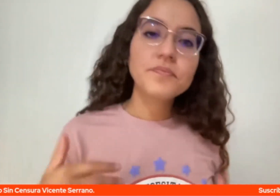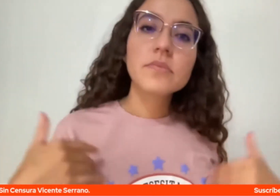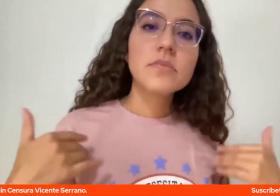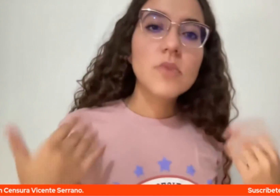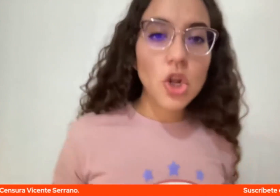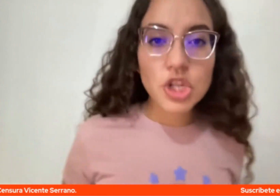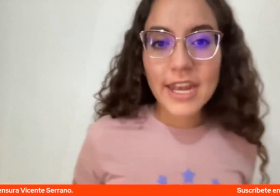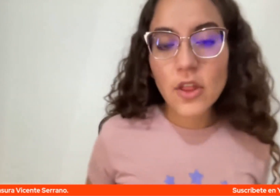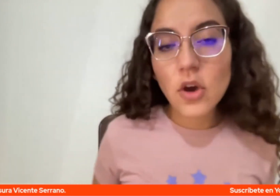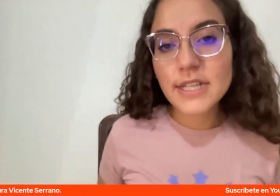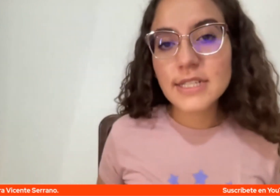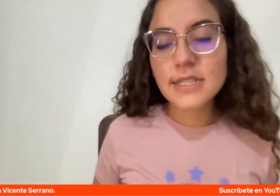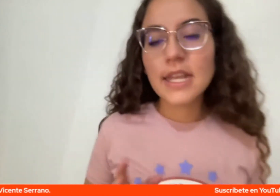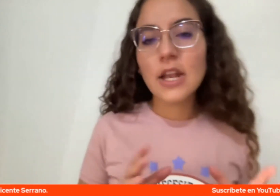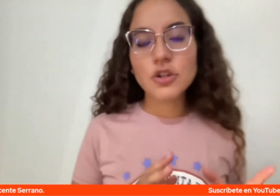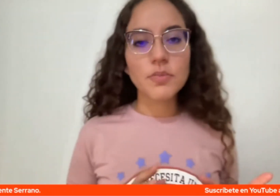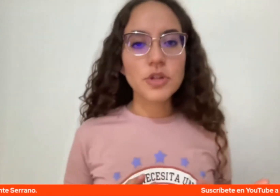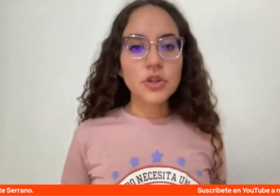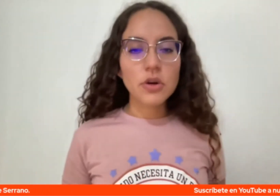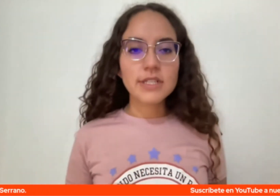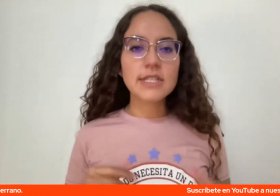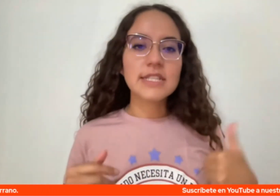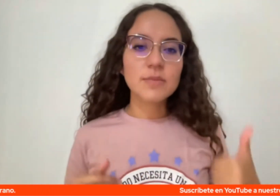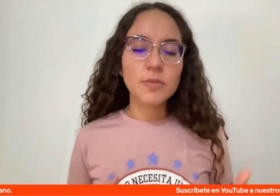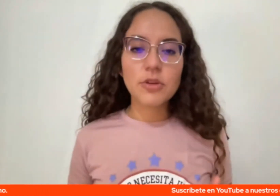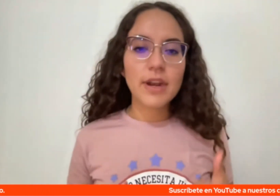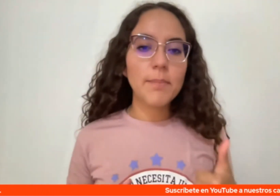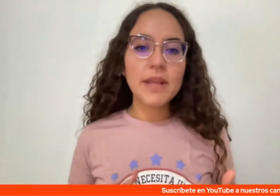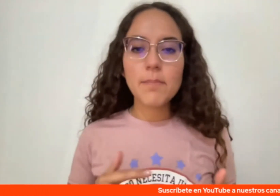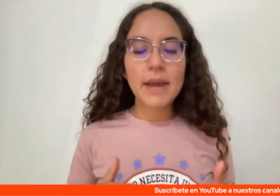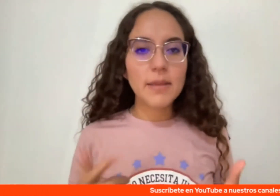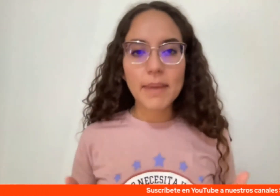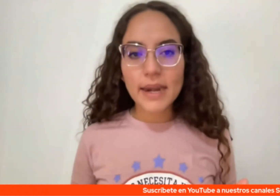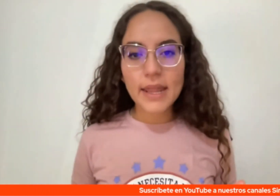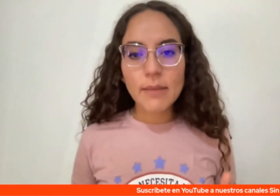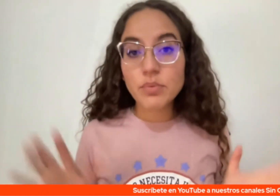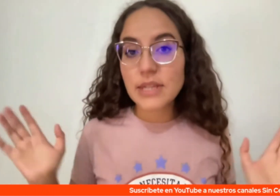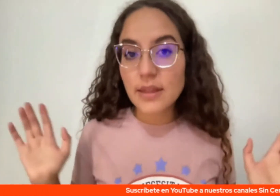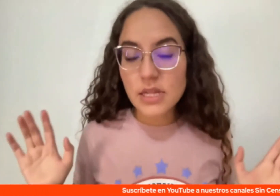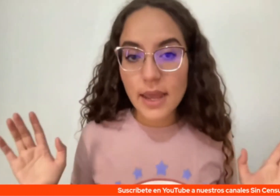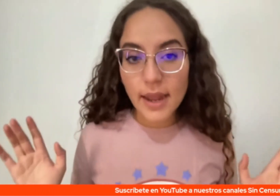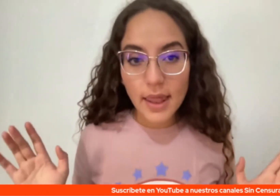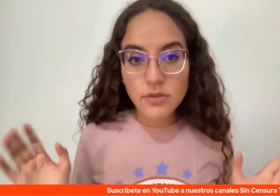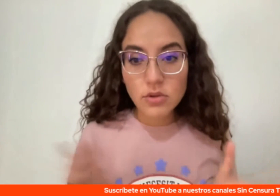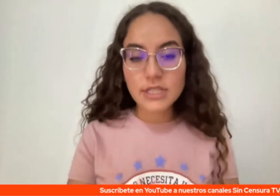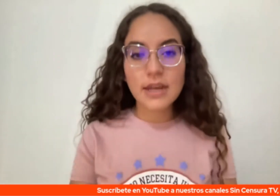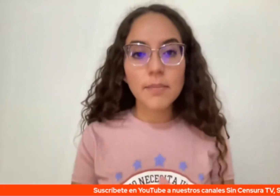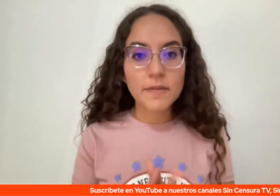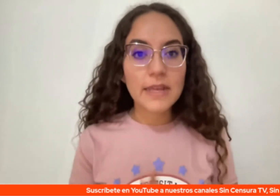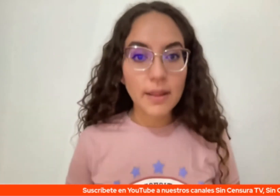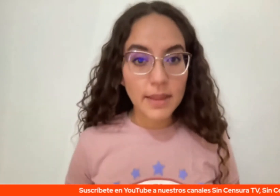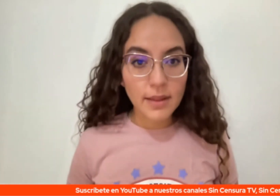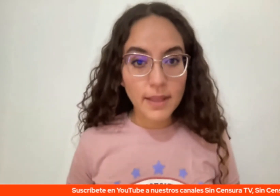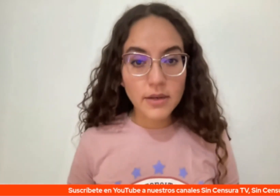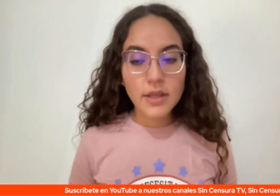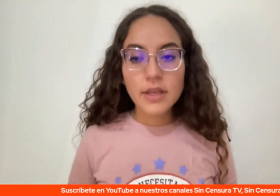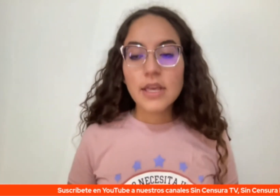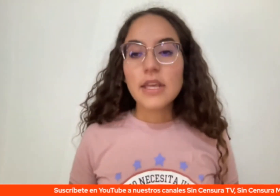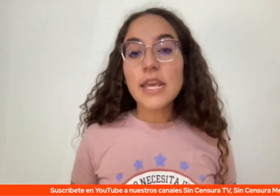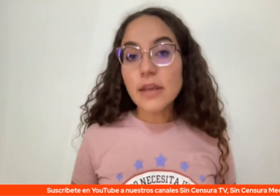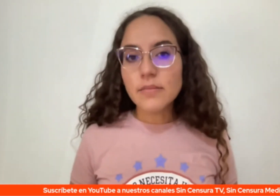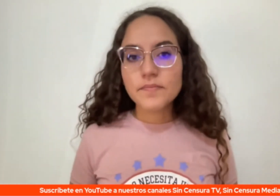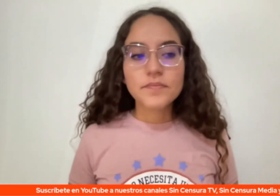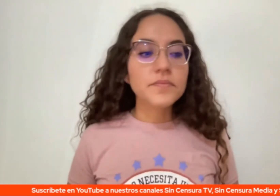momento los senadores de los opositores, que en ese momento era PRI, PAN y PRD, pues nadie decía nada, todo estaba perfectamente